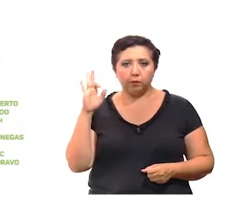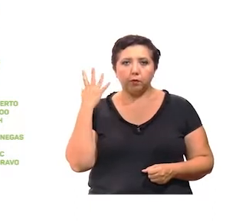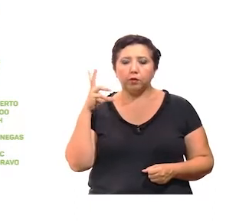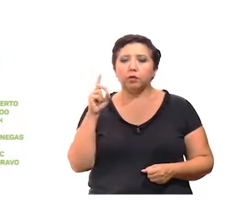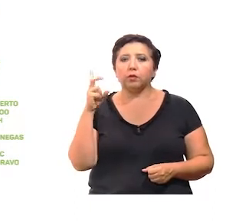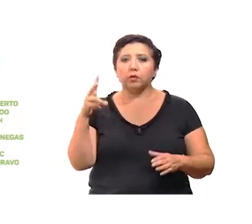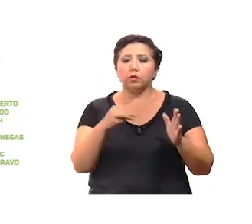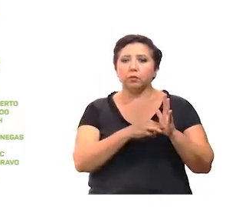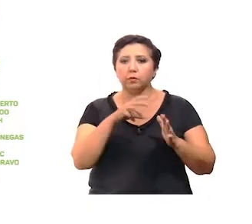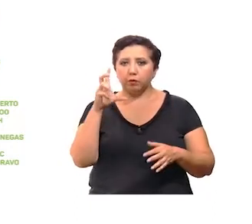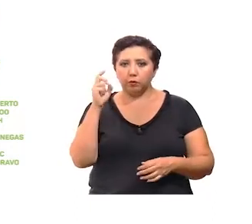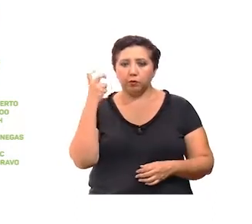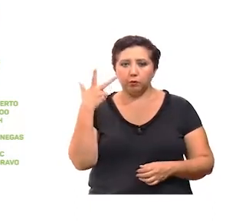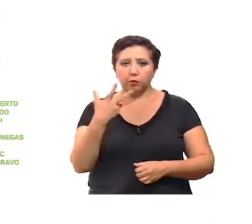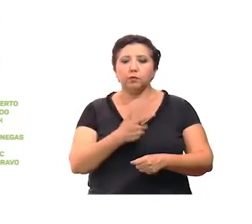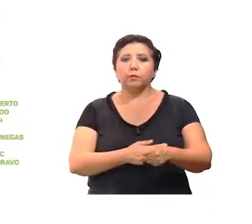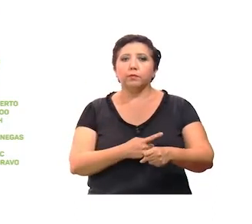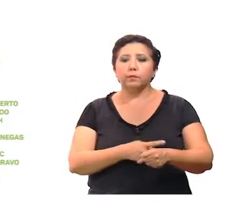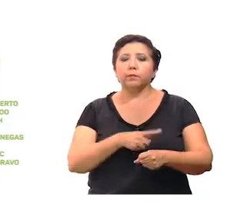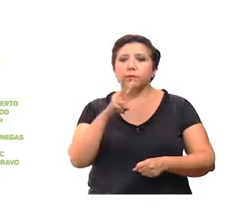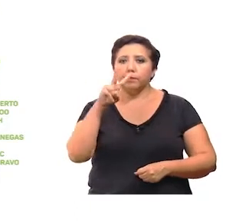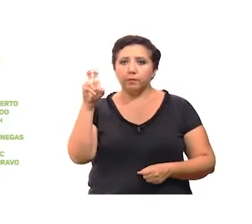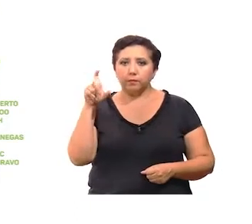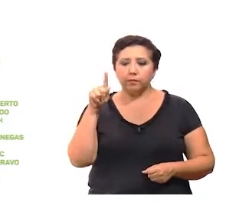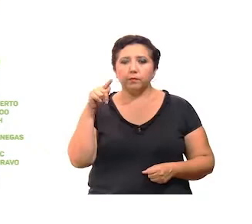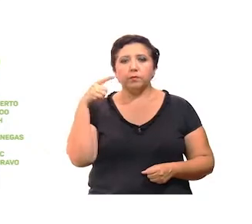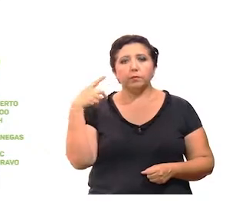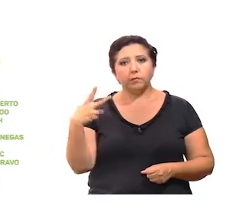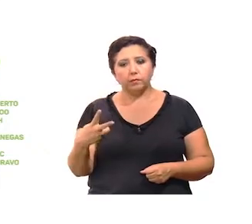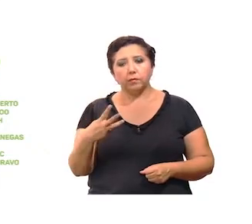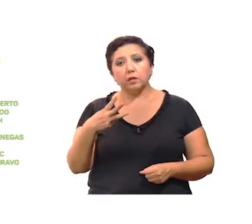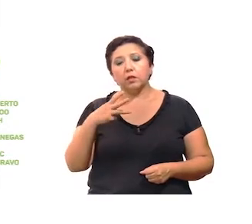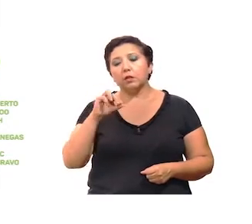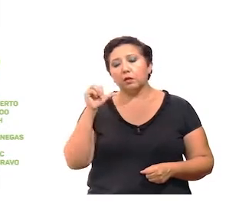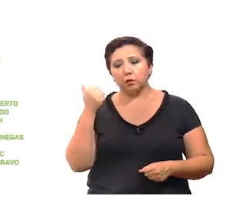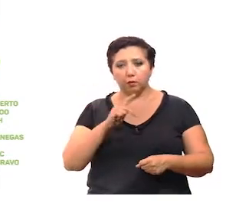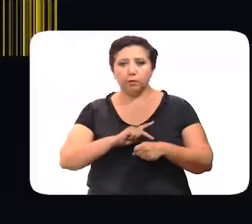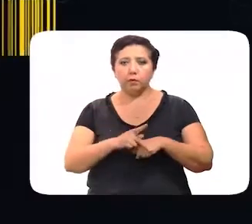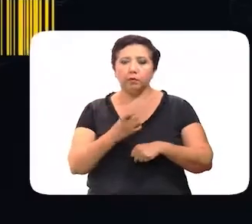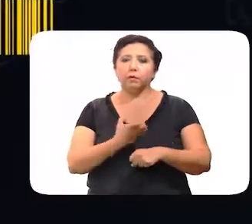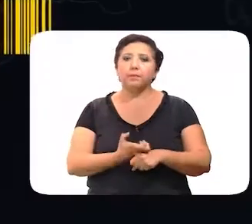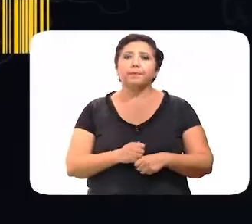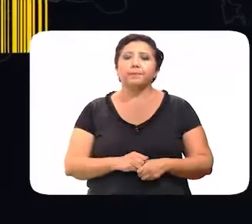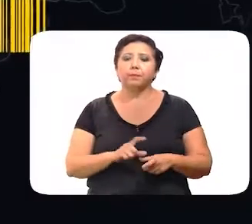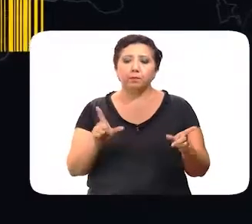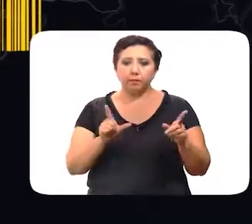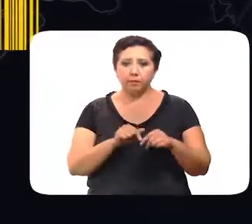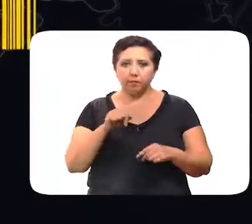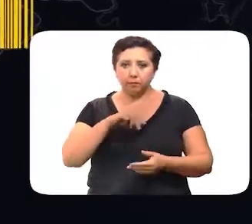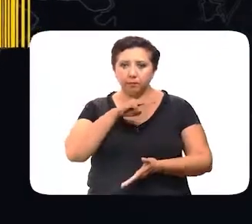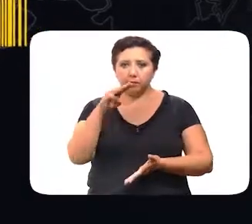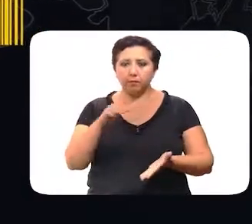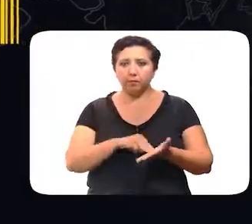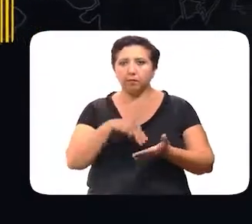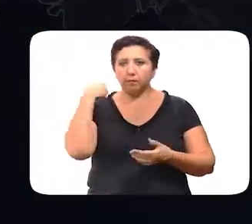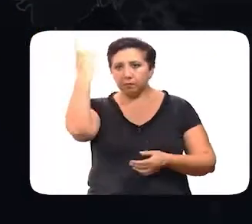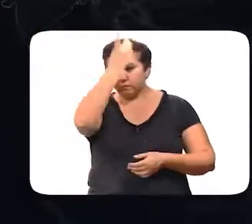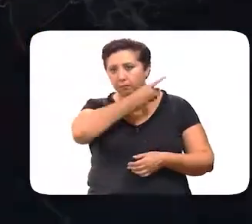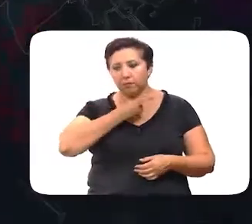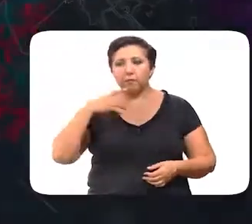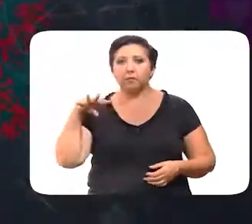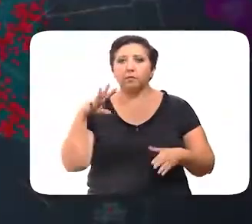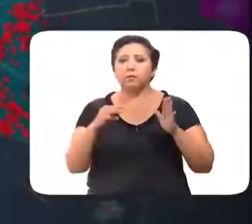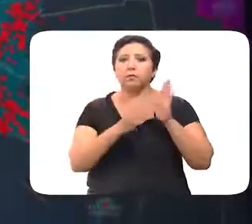los 32.038 casos positivos, 273 son de otro país u otro estado. Específicamente en Mérida se han